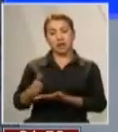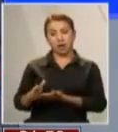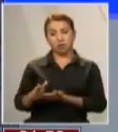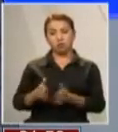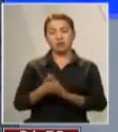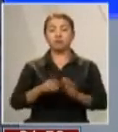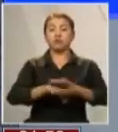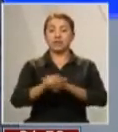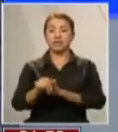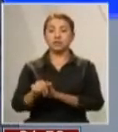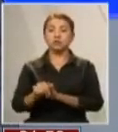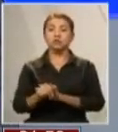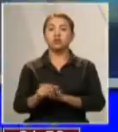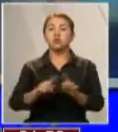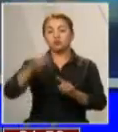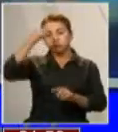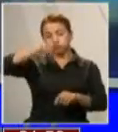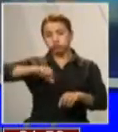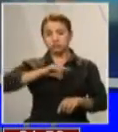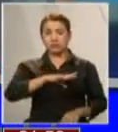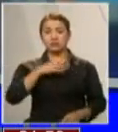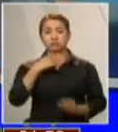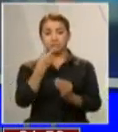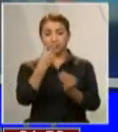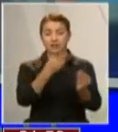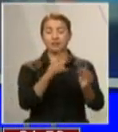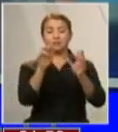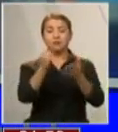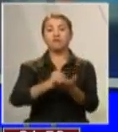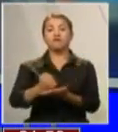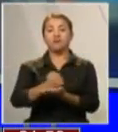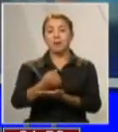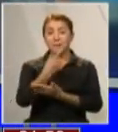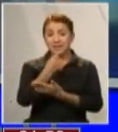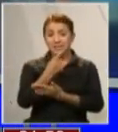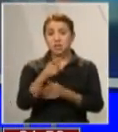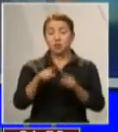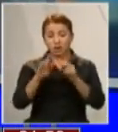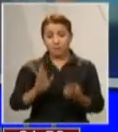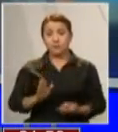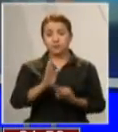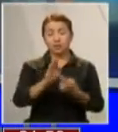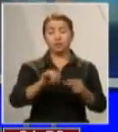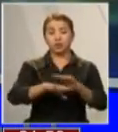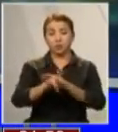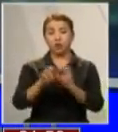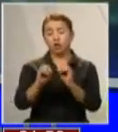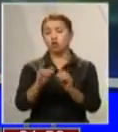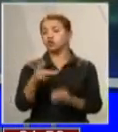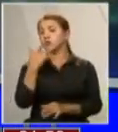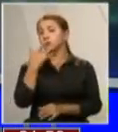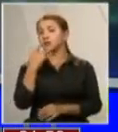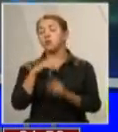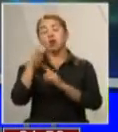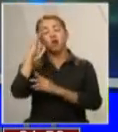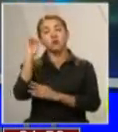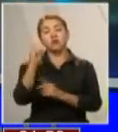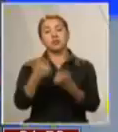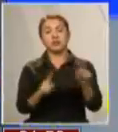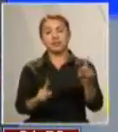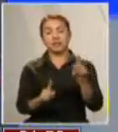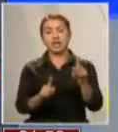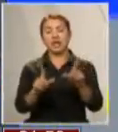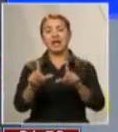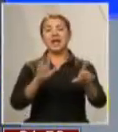un delito que fuera penado en Chile, estamos viendo lo que pasa con el caso de las farmacias, ¿fueron entonces representantes de los delincuentes o sencillamente tuvieron una opinión distinta en la